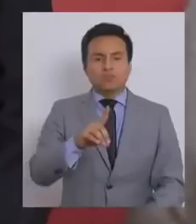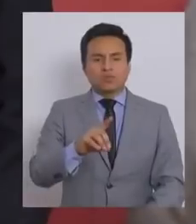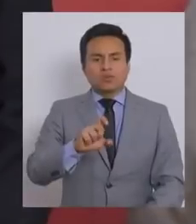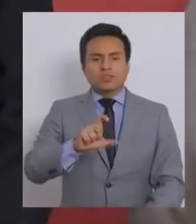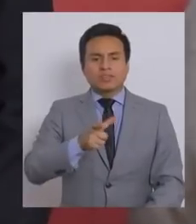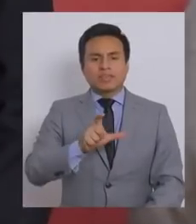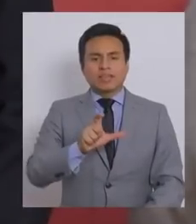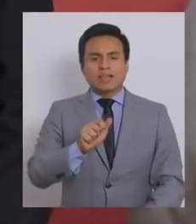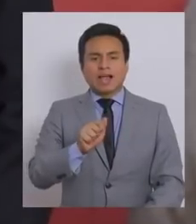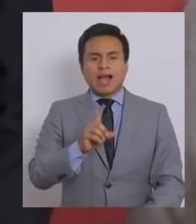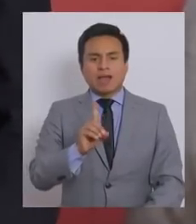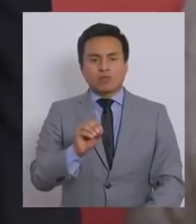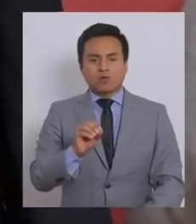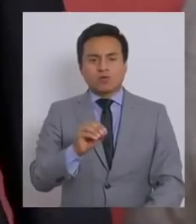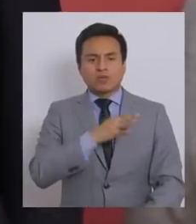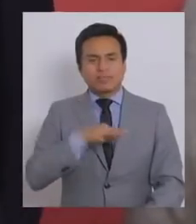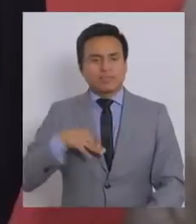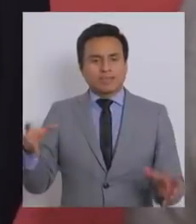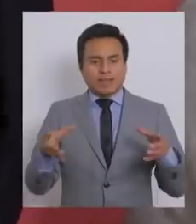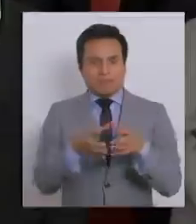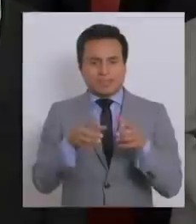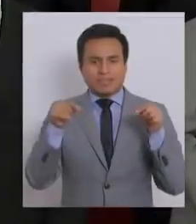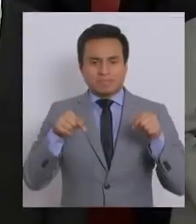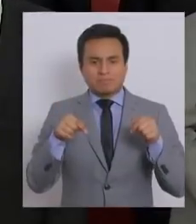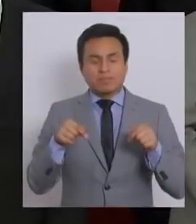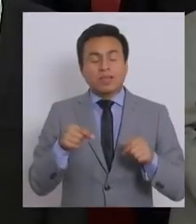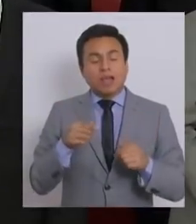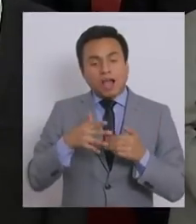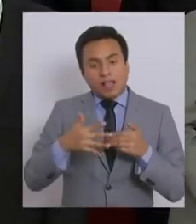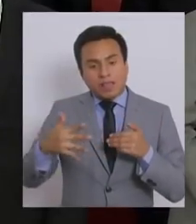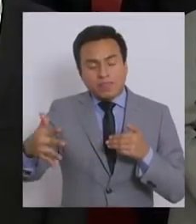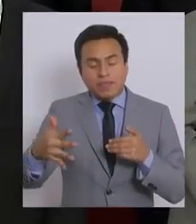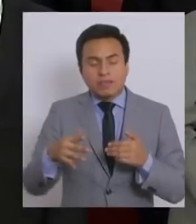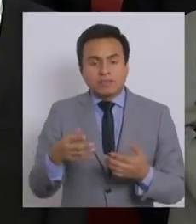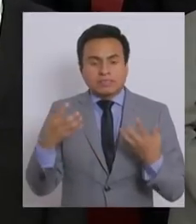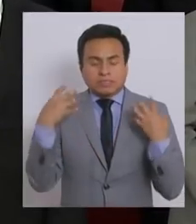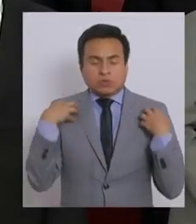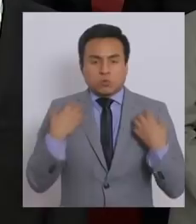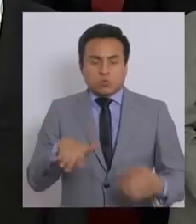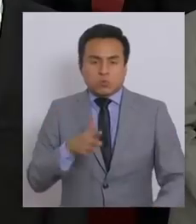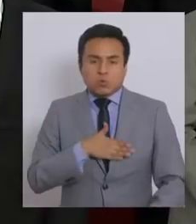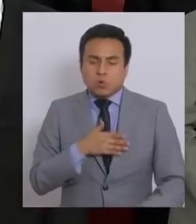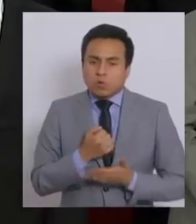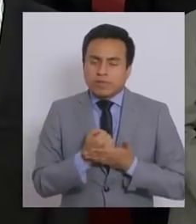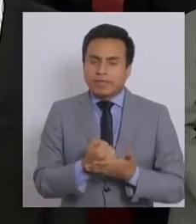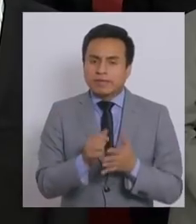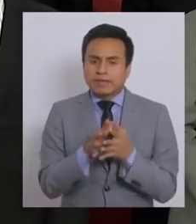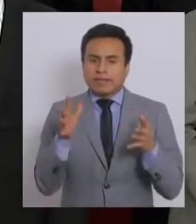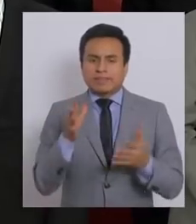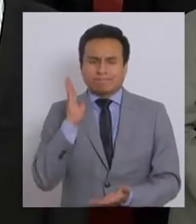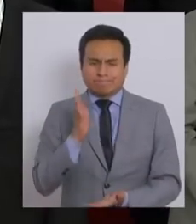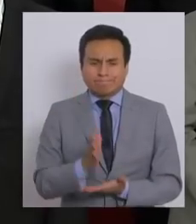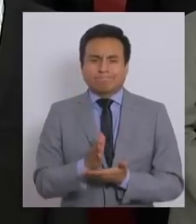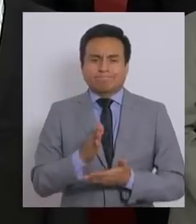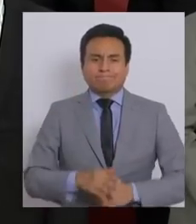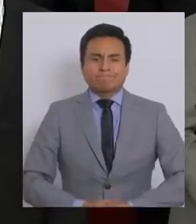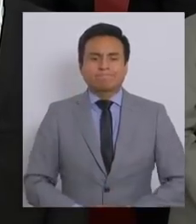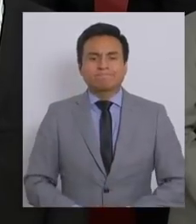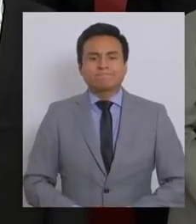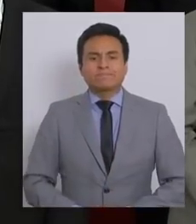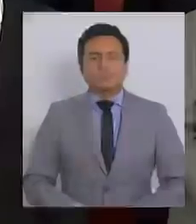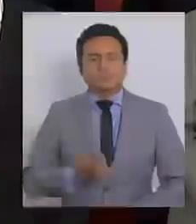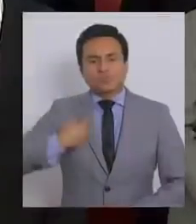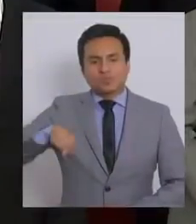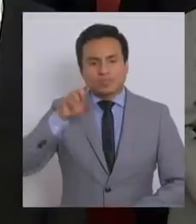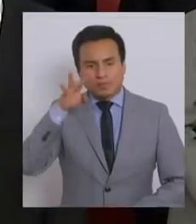Delgado, a este gabinete, y tenemos por delante una misión noble, grande y exigente, y que la